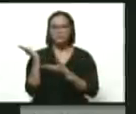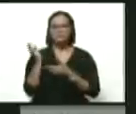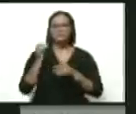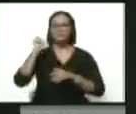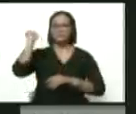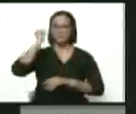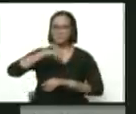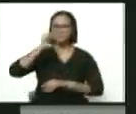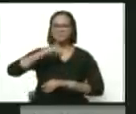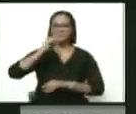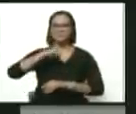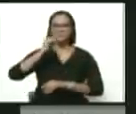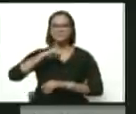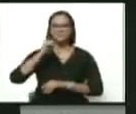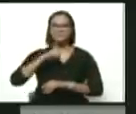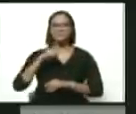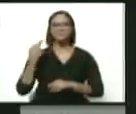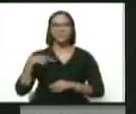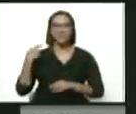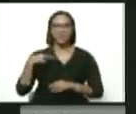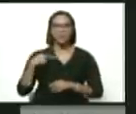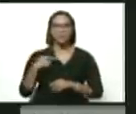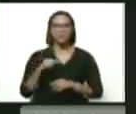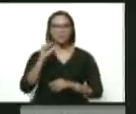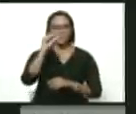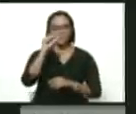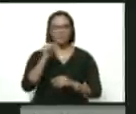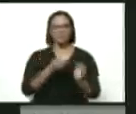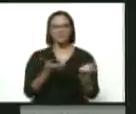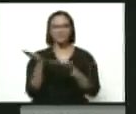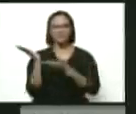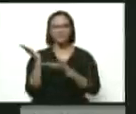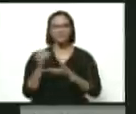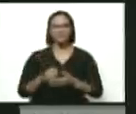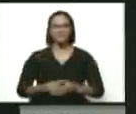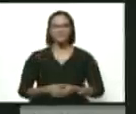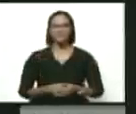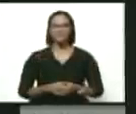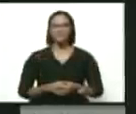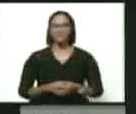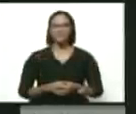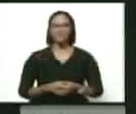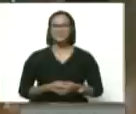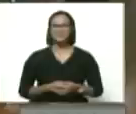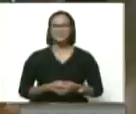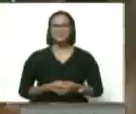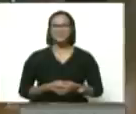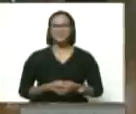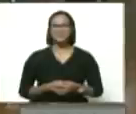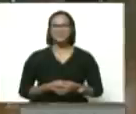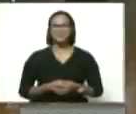buenísimo, buenísimo, ¿lo tenemos? Excelente. Lo vamos a poner un momentico, pues. Adelante. Adelante.